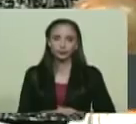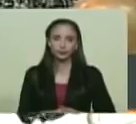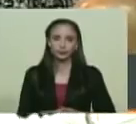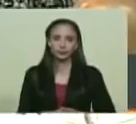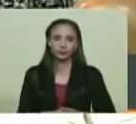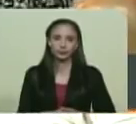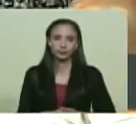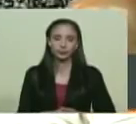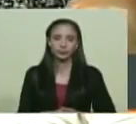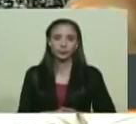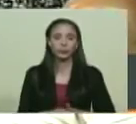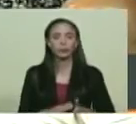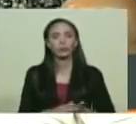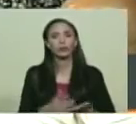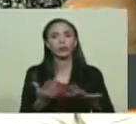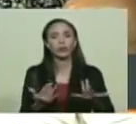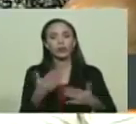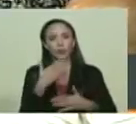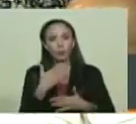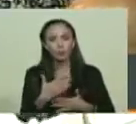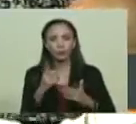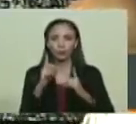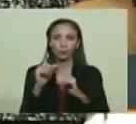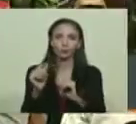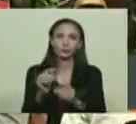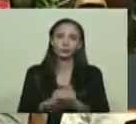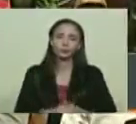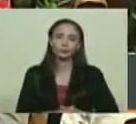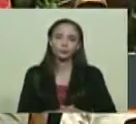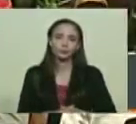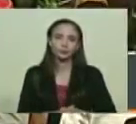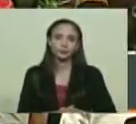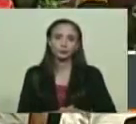Mi comandante jefe, permiso para retirarme.